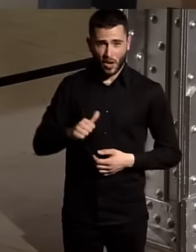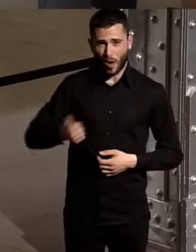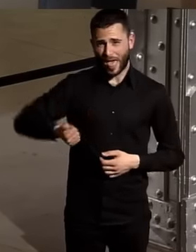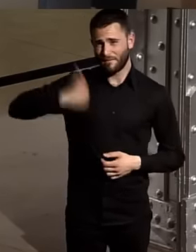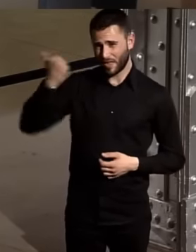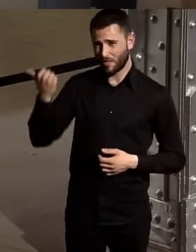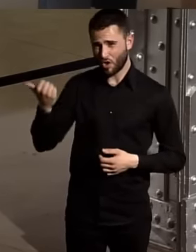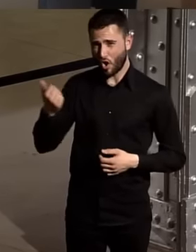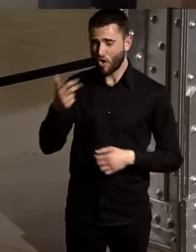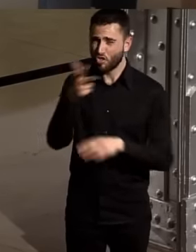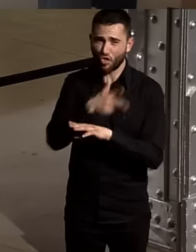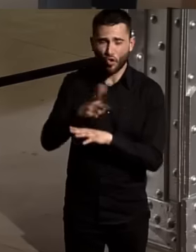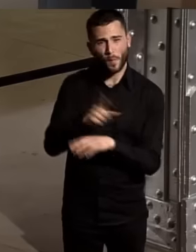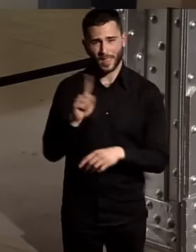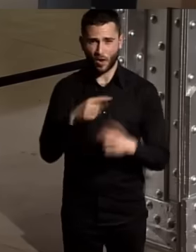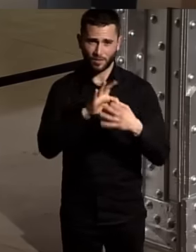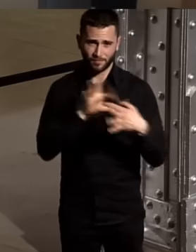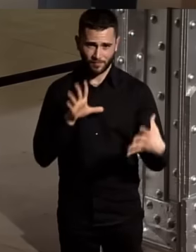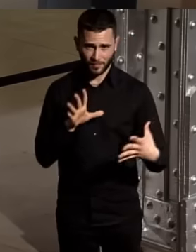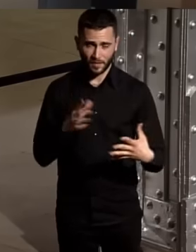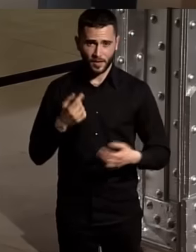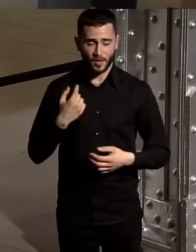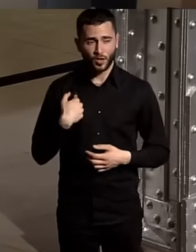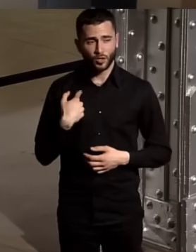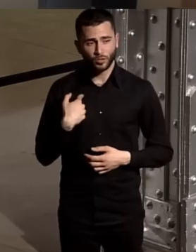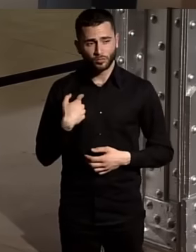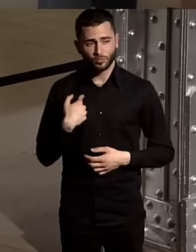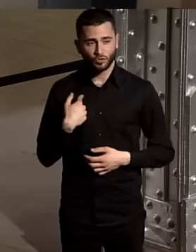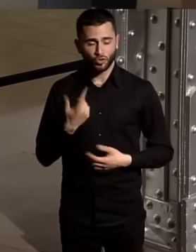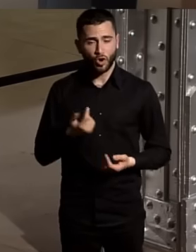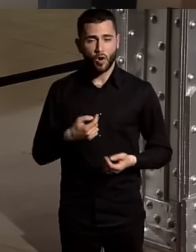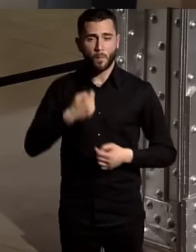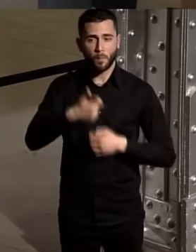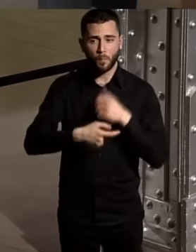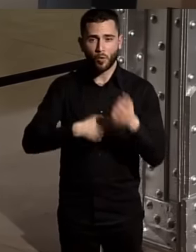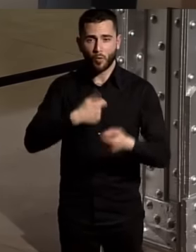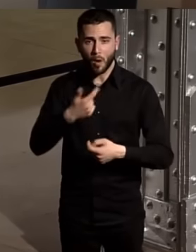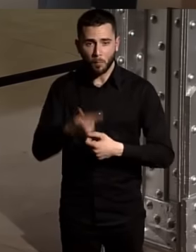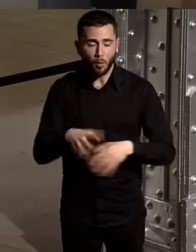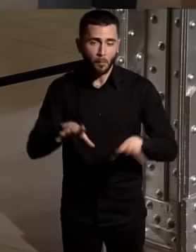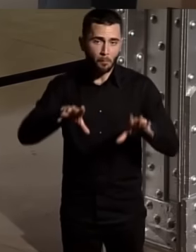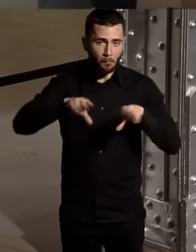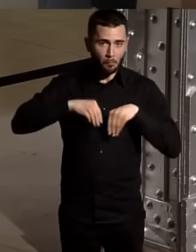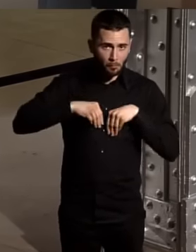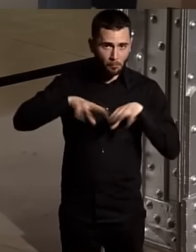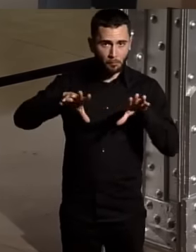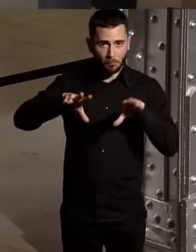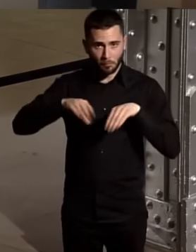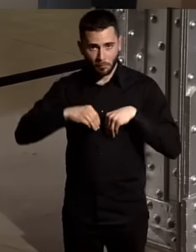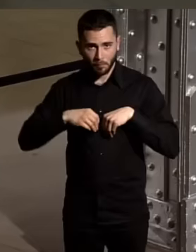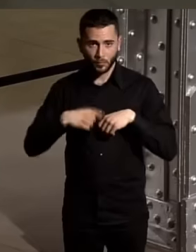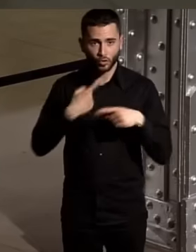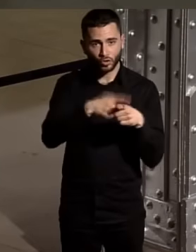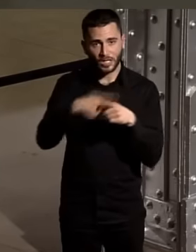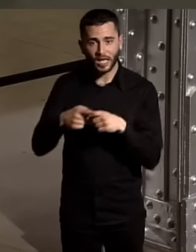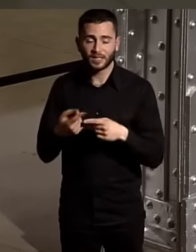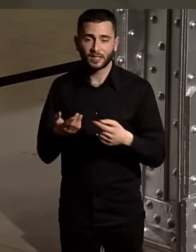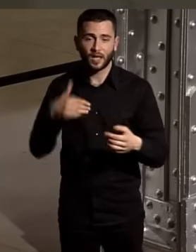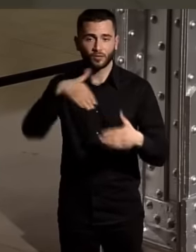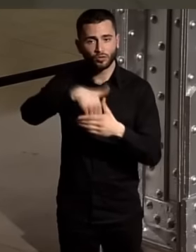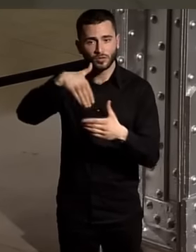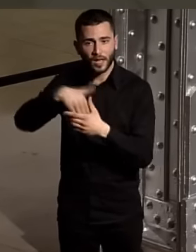documental yo no soy con los años me he vuelto muy tolerante en materia del rigor científico de las películas